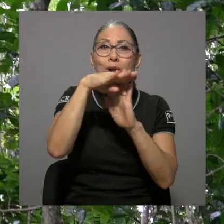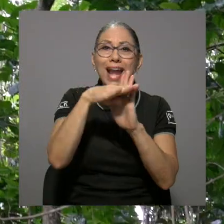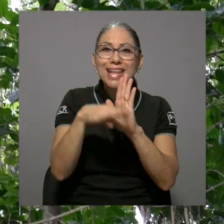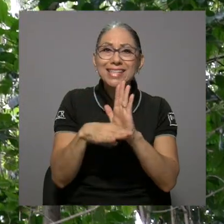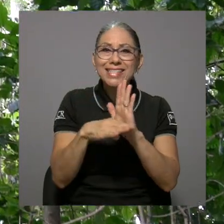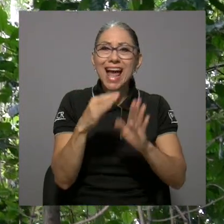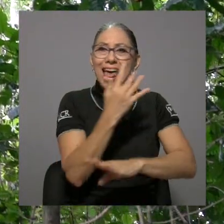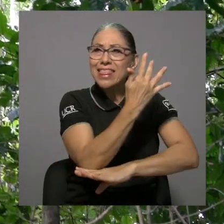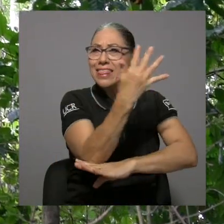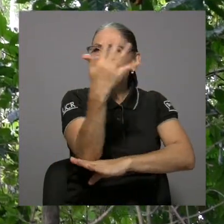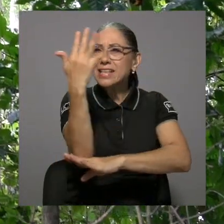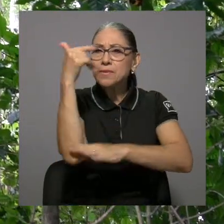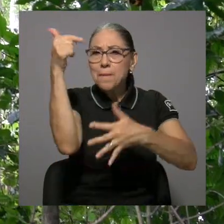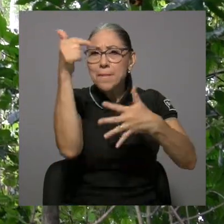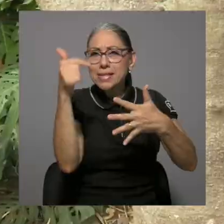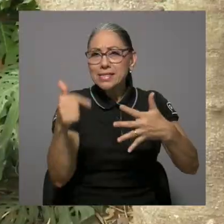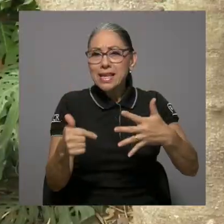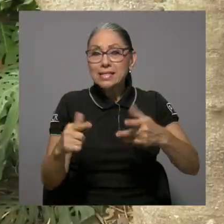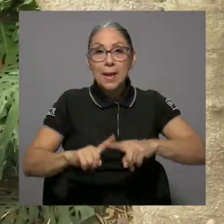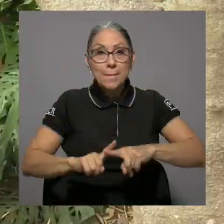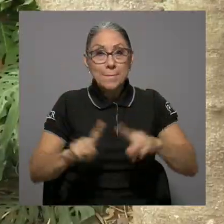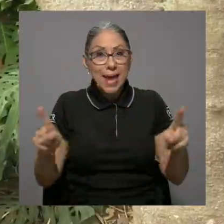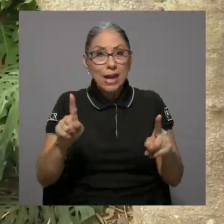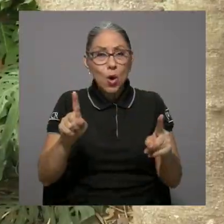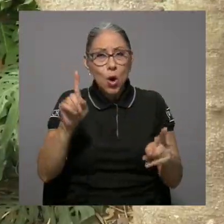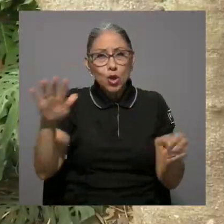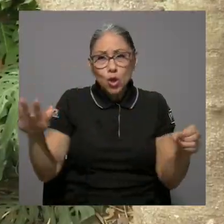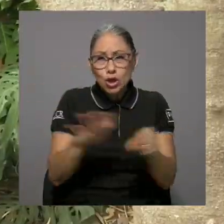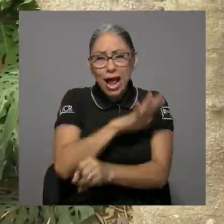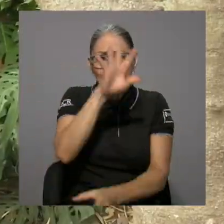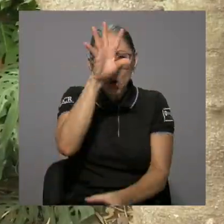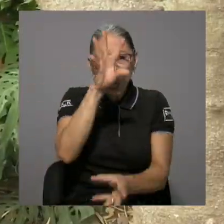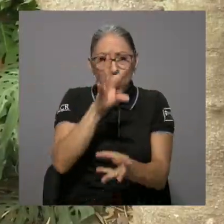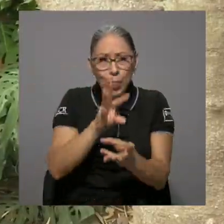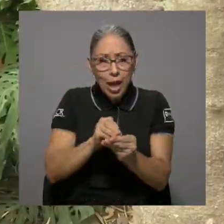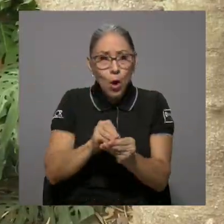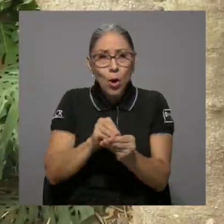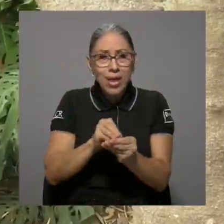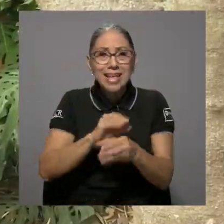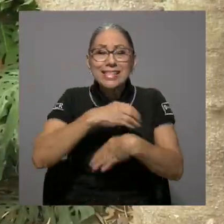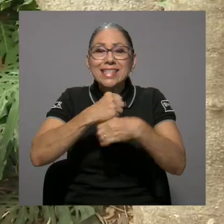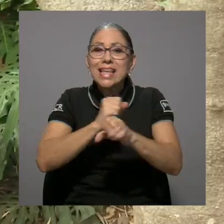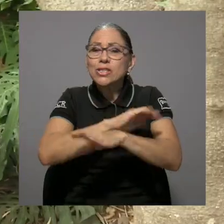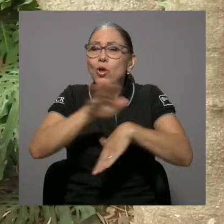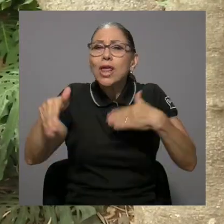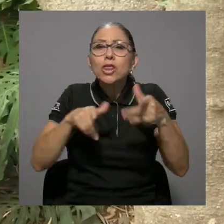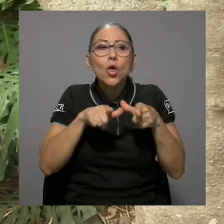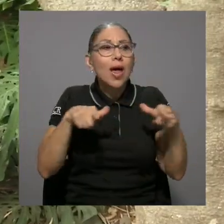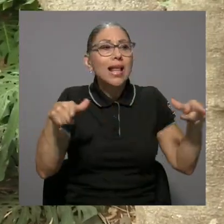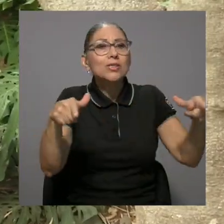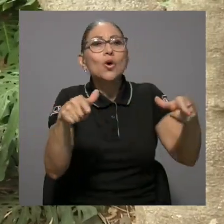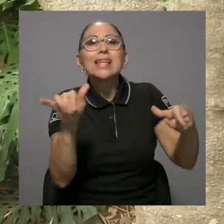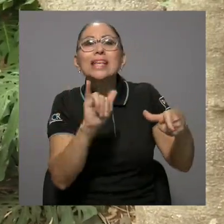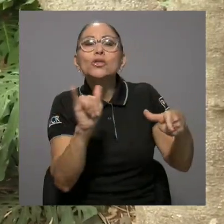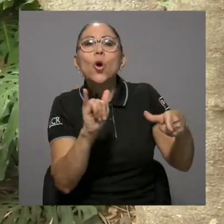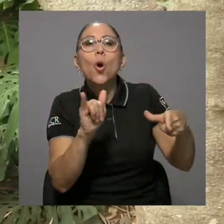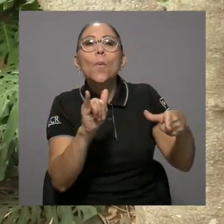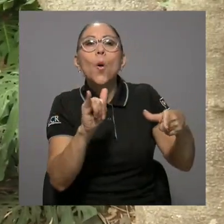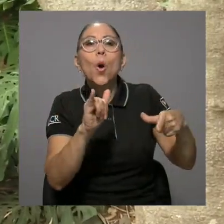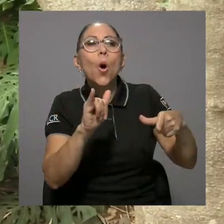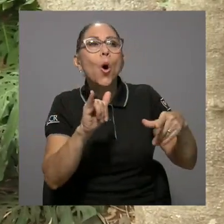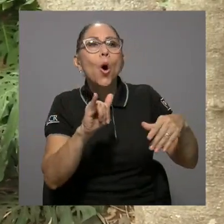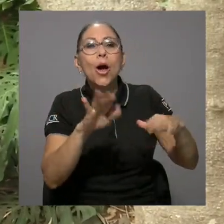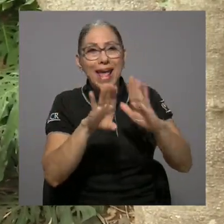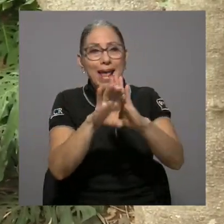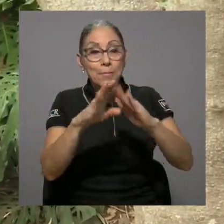de especies, pero el conteo total se hizo de todas las zonas que más bien son como jardines adjuntos a